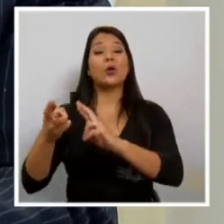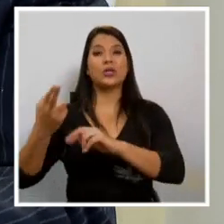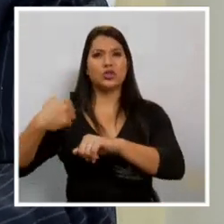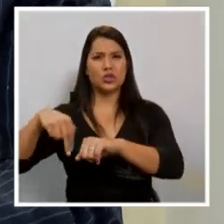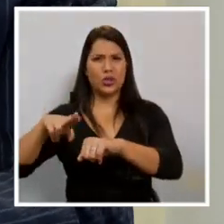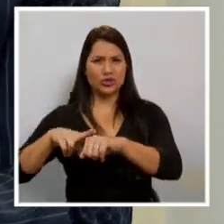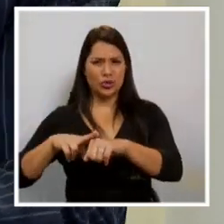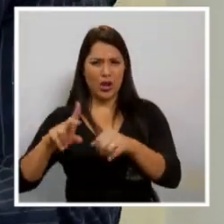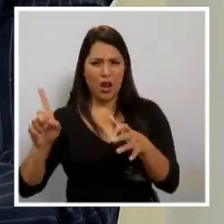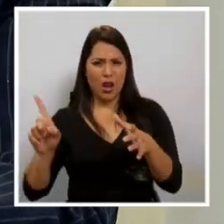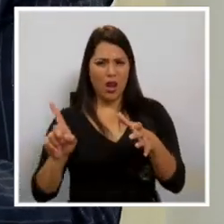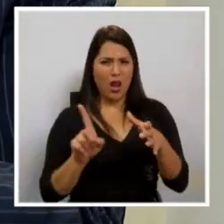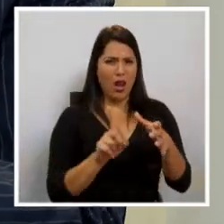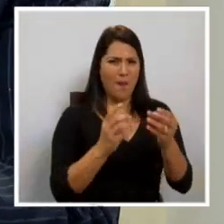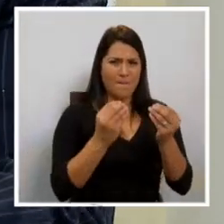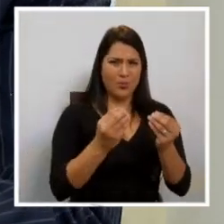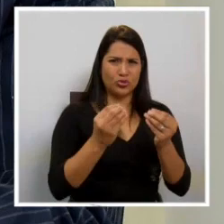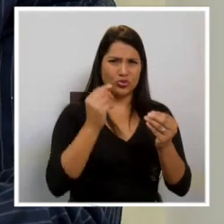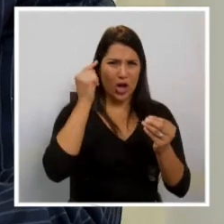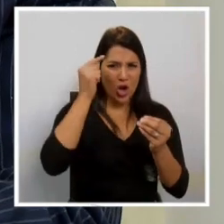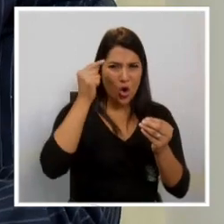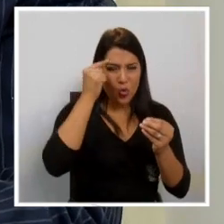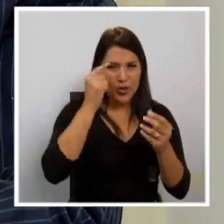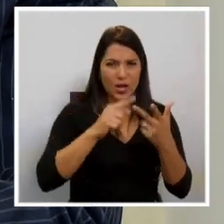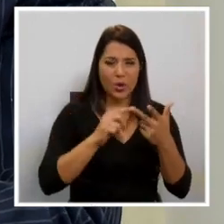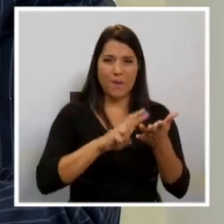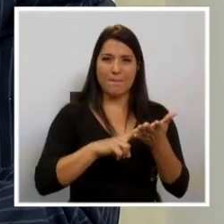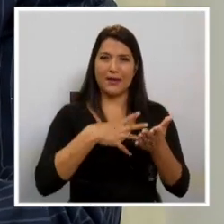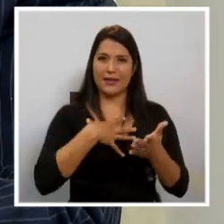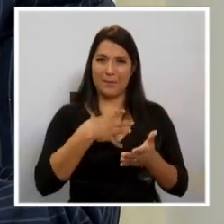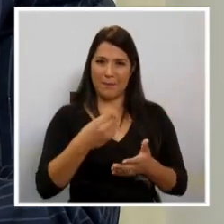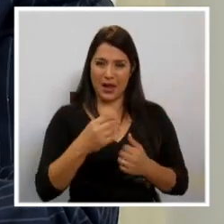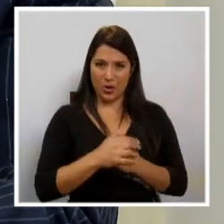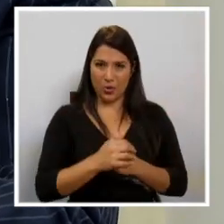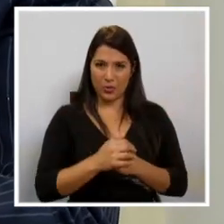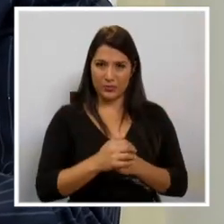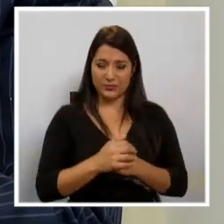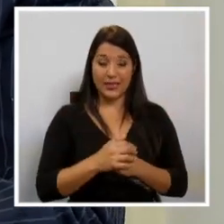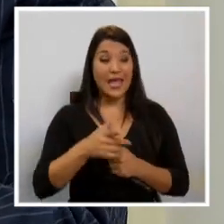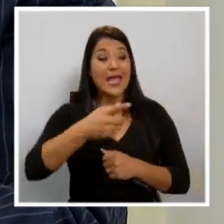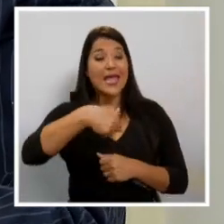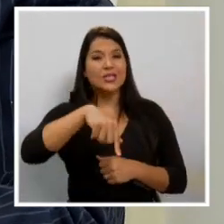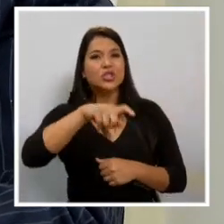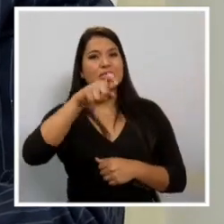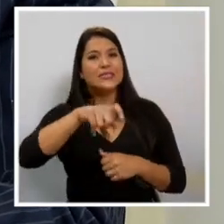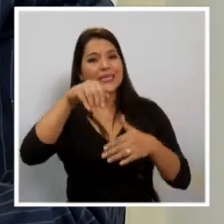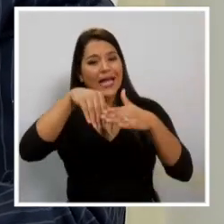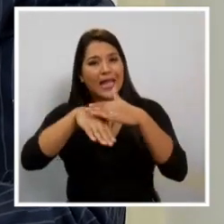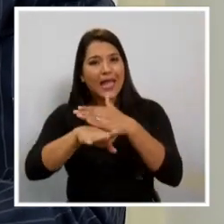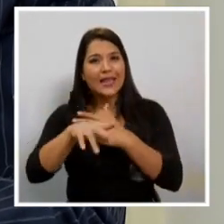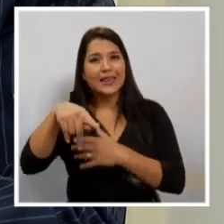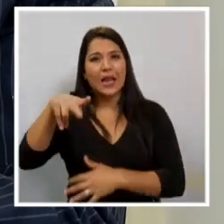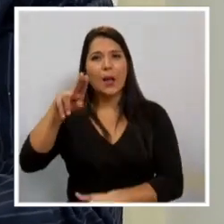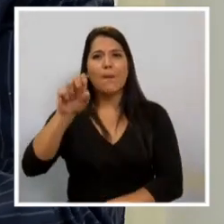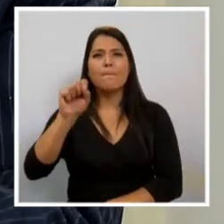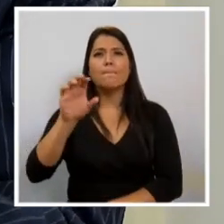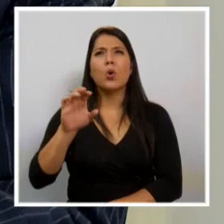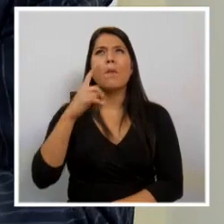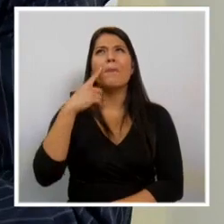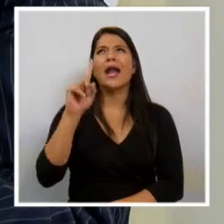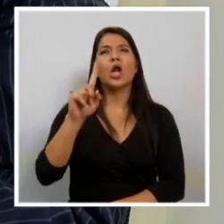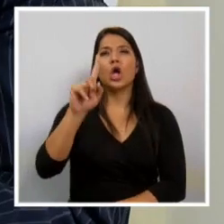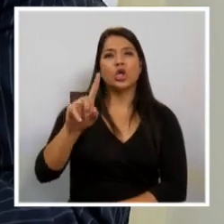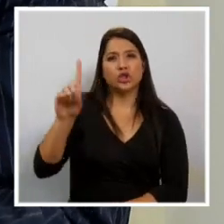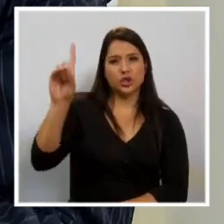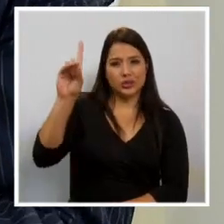y a Liberación. Ellos necesitan que el PUS entre como para que no se pueda discriminar. ¿Me explico? Esta es una